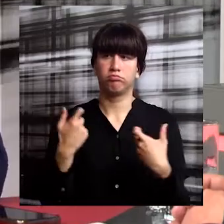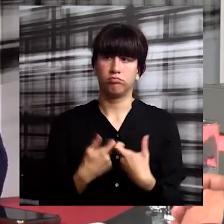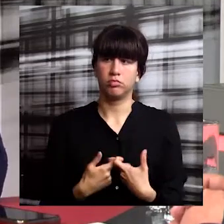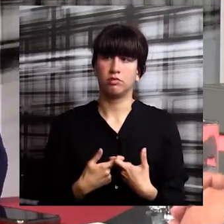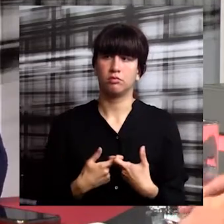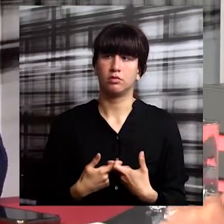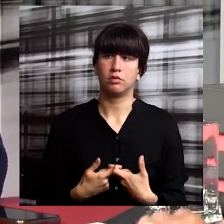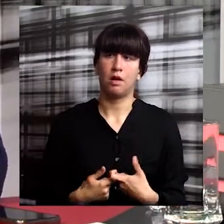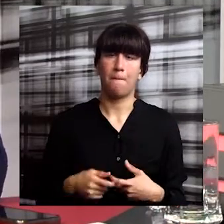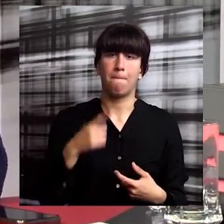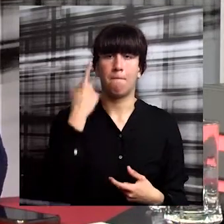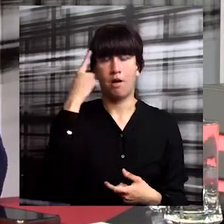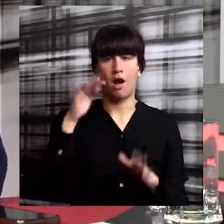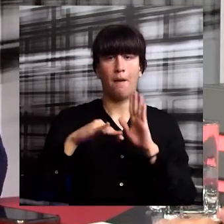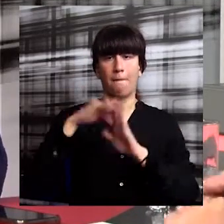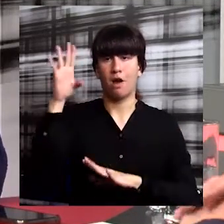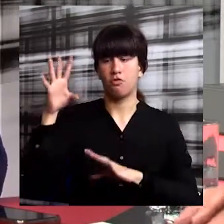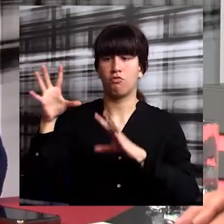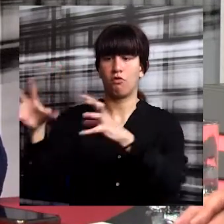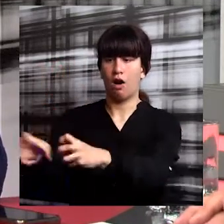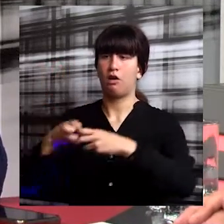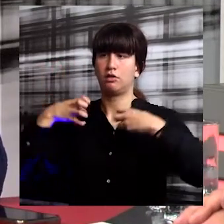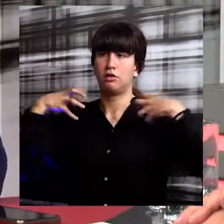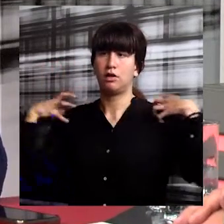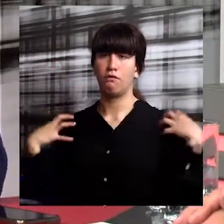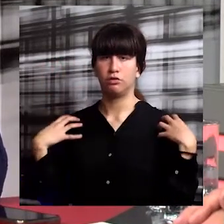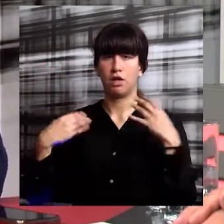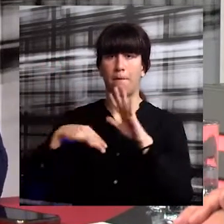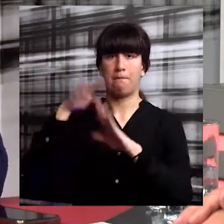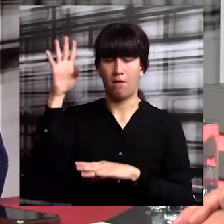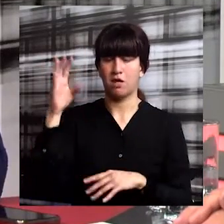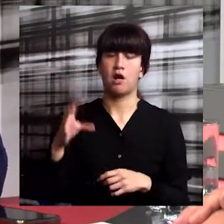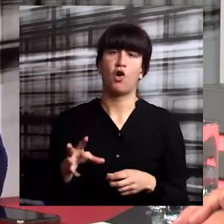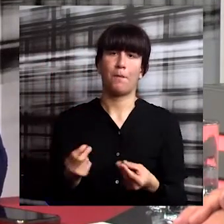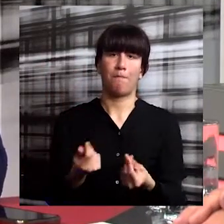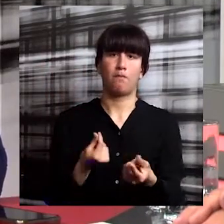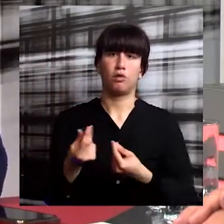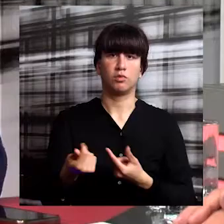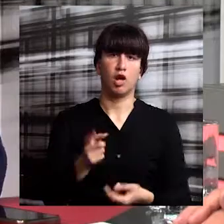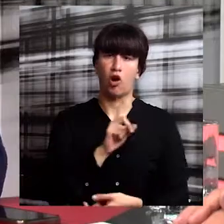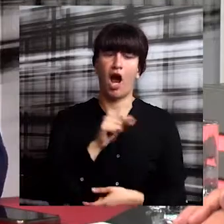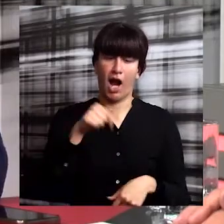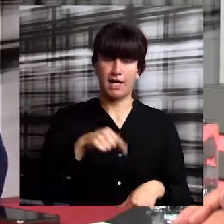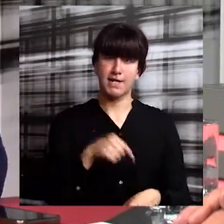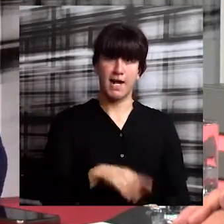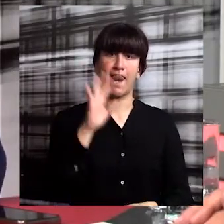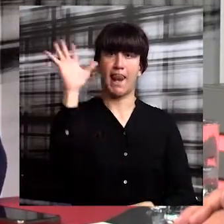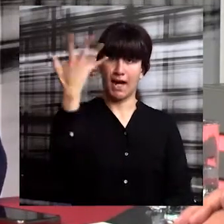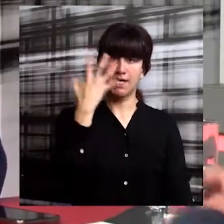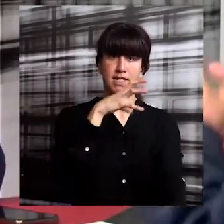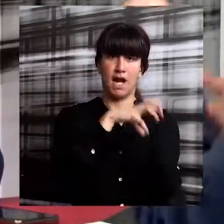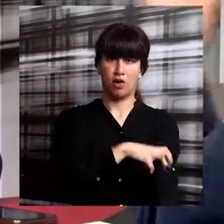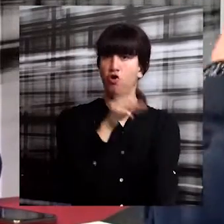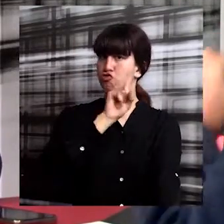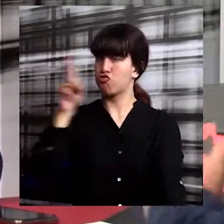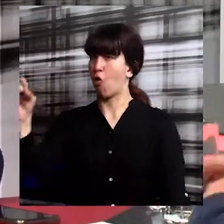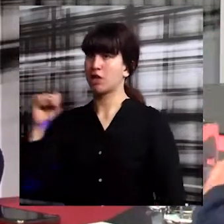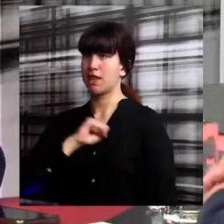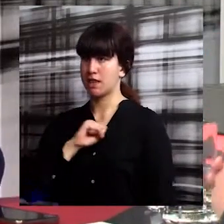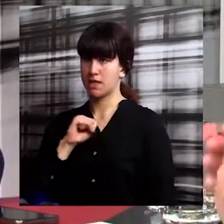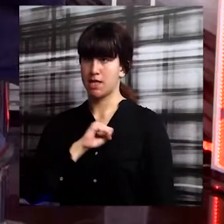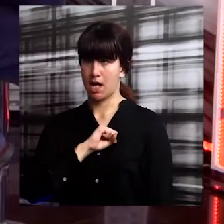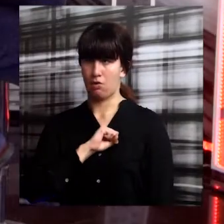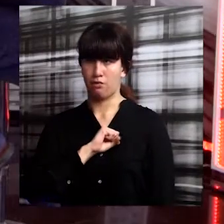mayores atribuciones y mayor presupuesto para que los problemas se solucionen aquí en la región y no en Santiago, como el ejemplo que me acabas de poner tú. Le voy a colocar otro